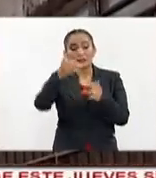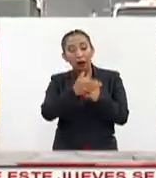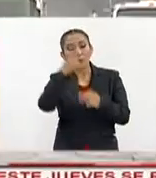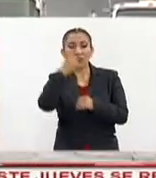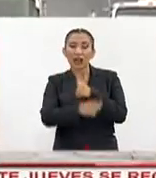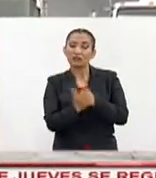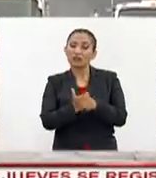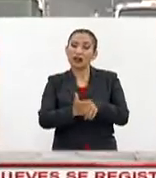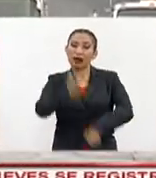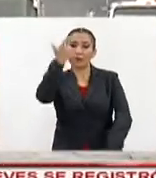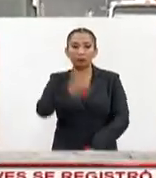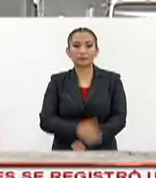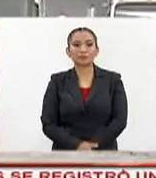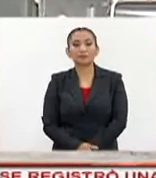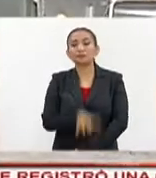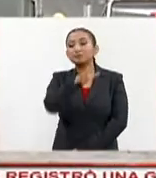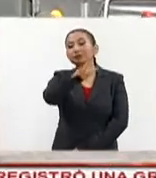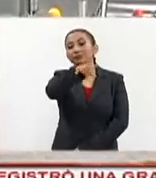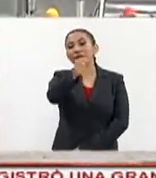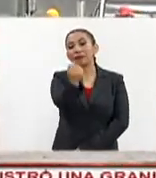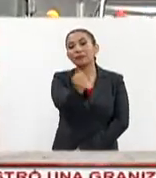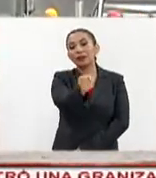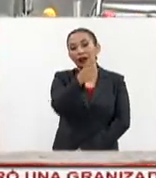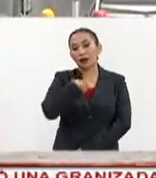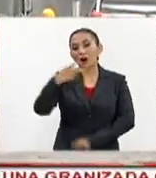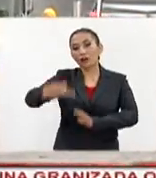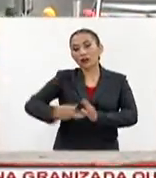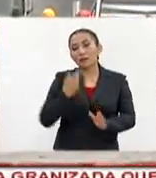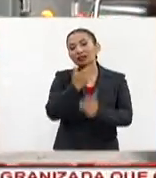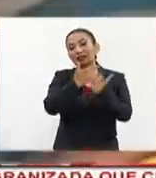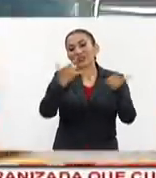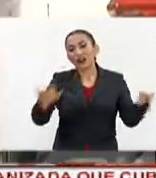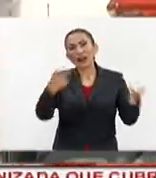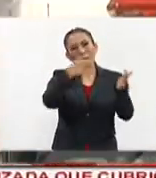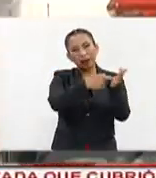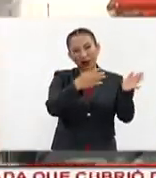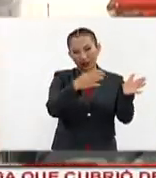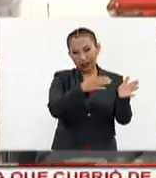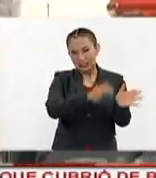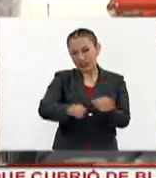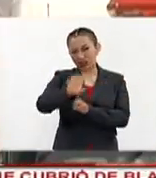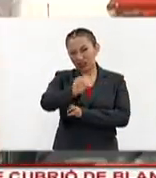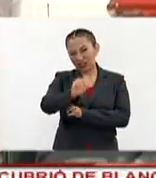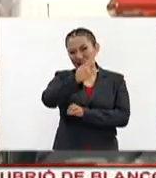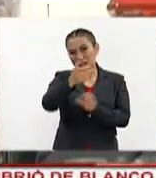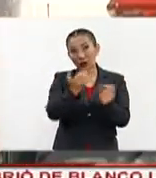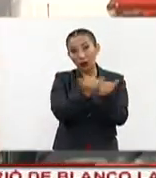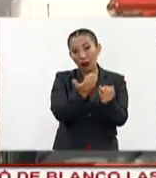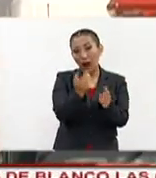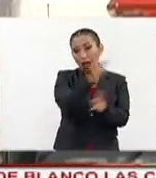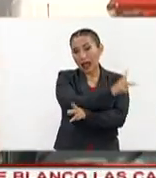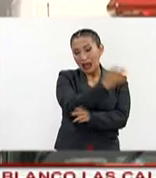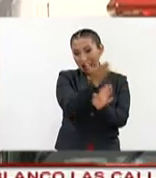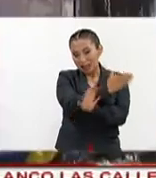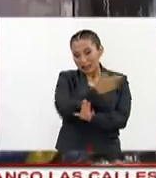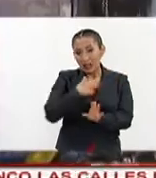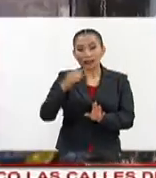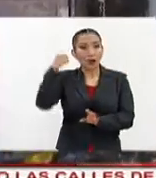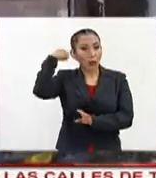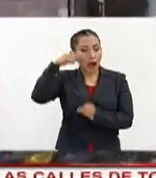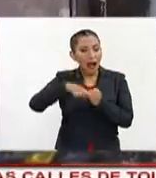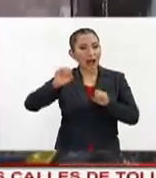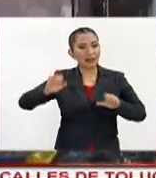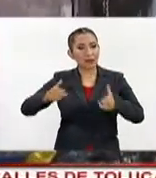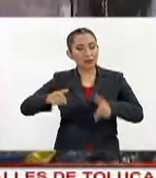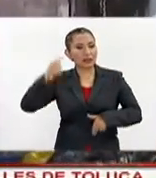con daños mayores. El 19 de septiembre repitió la historia de 1985 y también afectó a entidades como